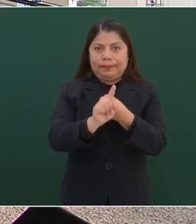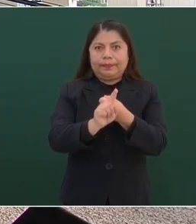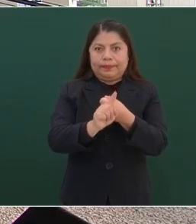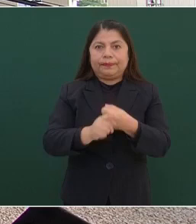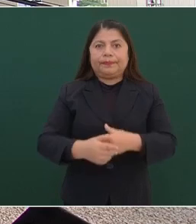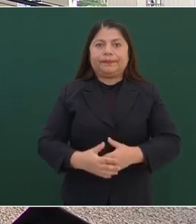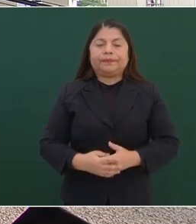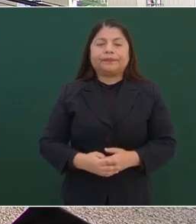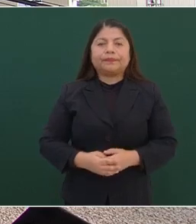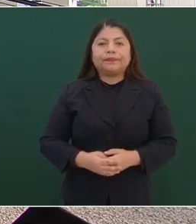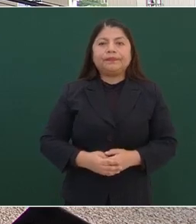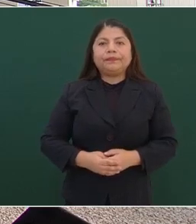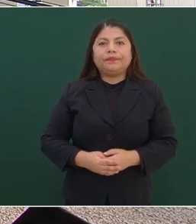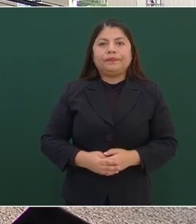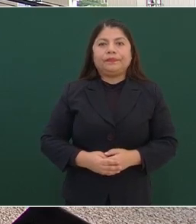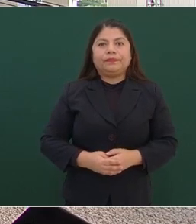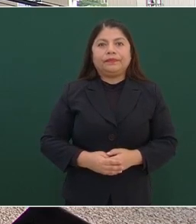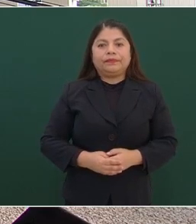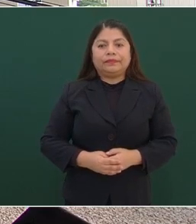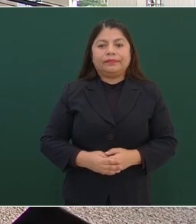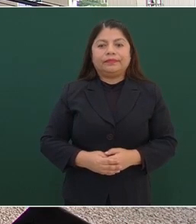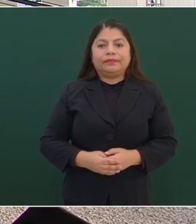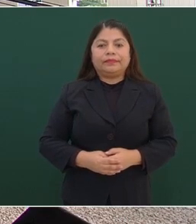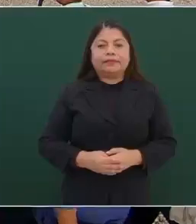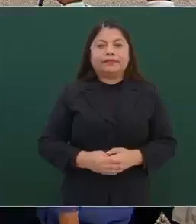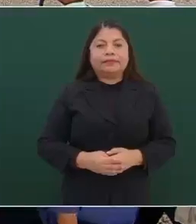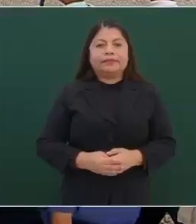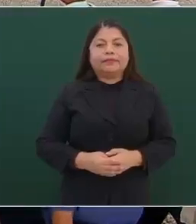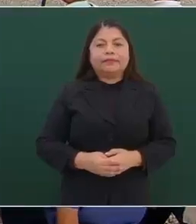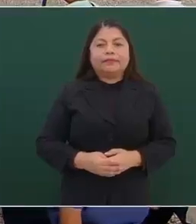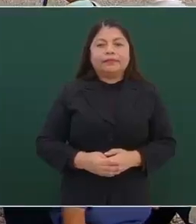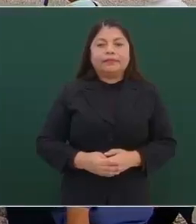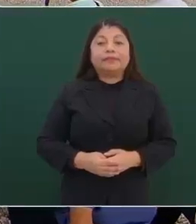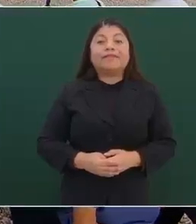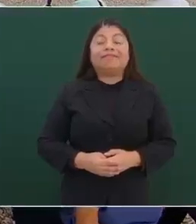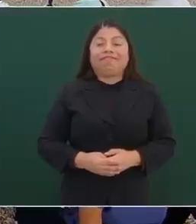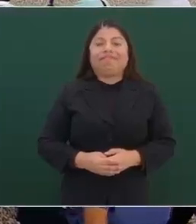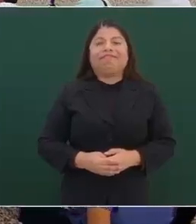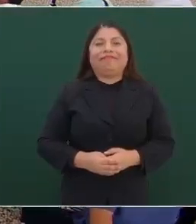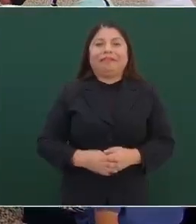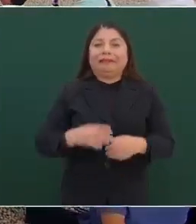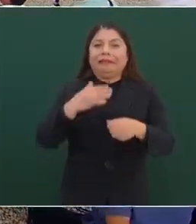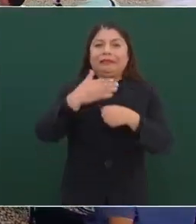Buenos días. Ya nos están esperando la torta de lechón de